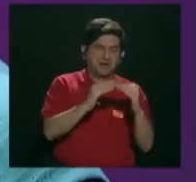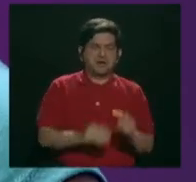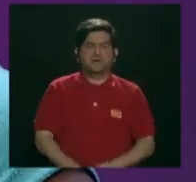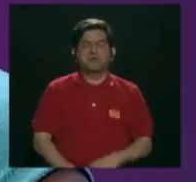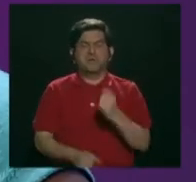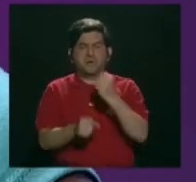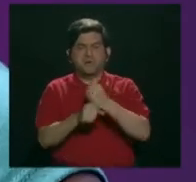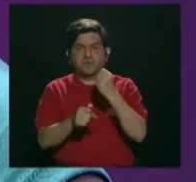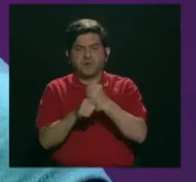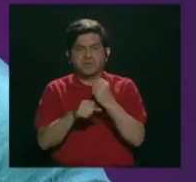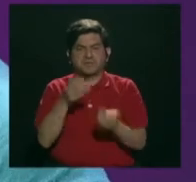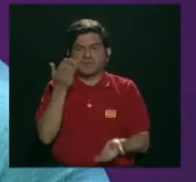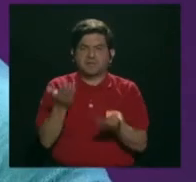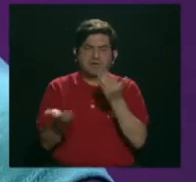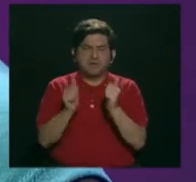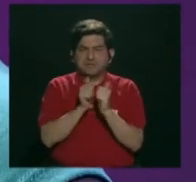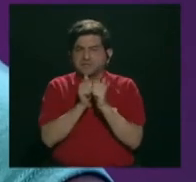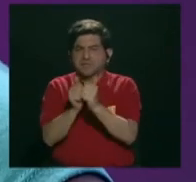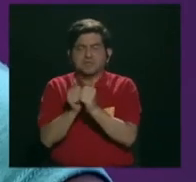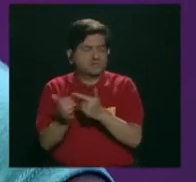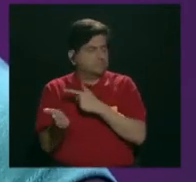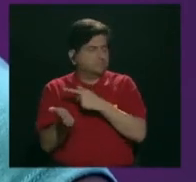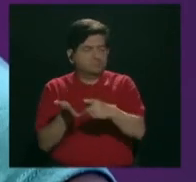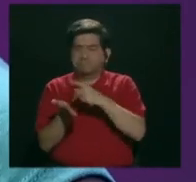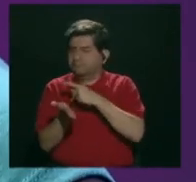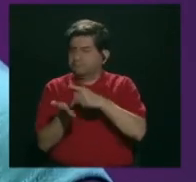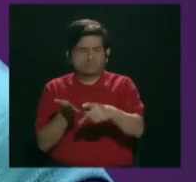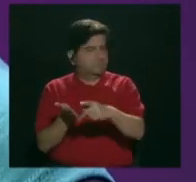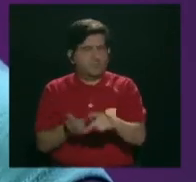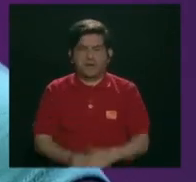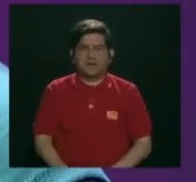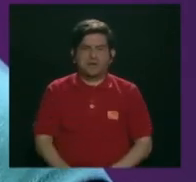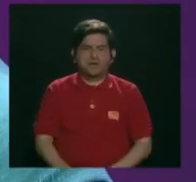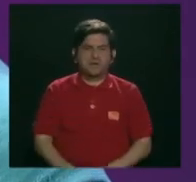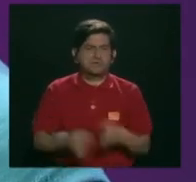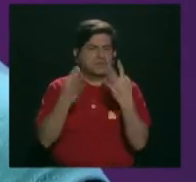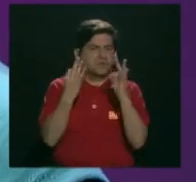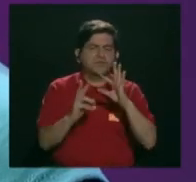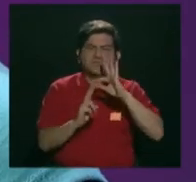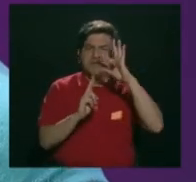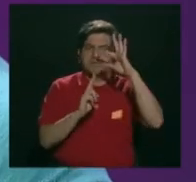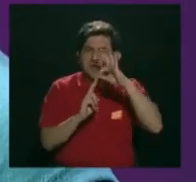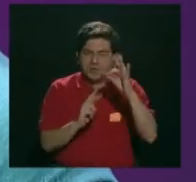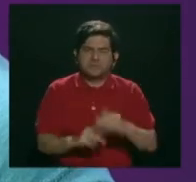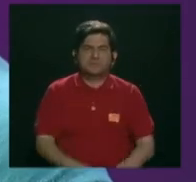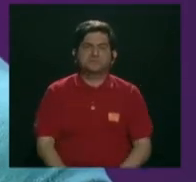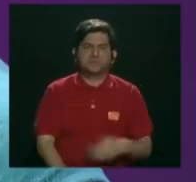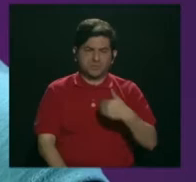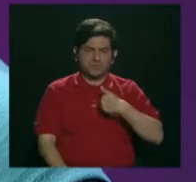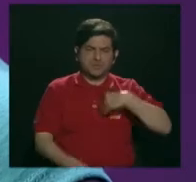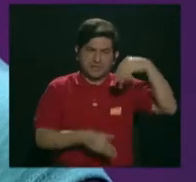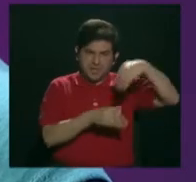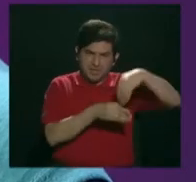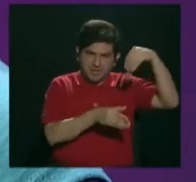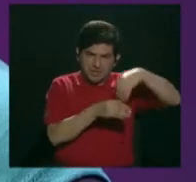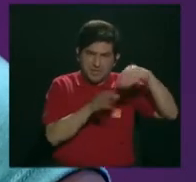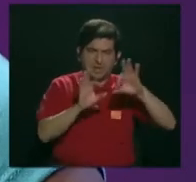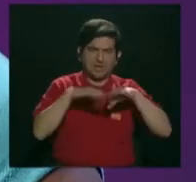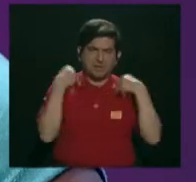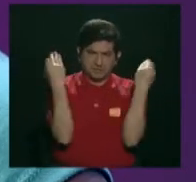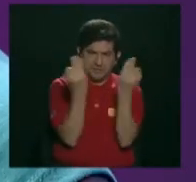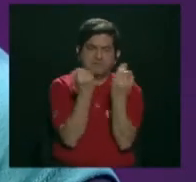trabajo que se acompaña y que no es pagado, entonces muchas veces se busca la alternativa de generar ingresos para la